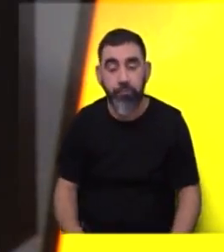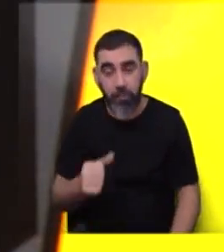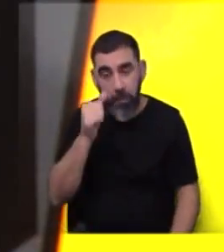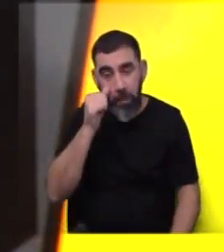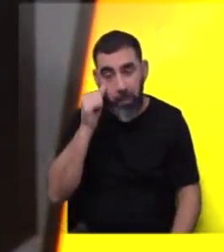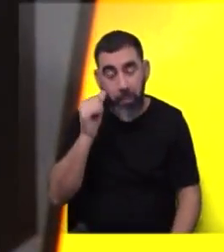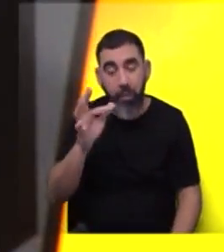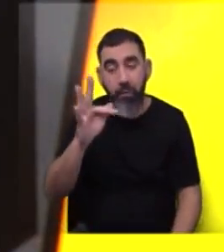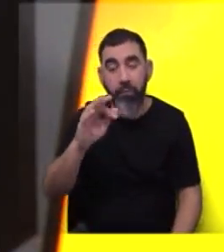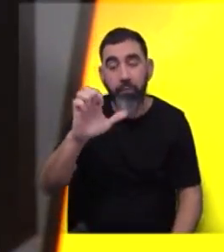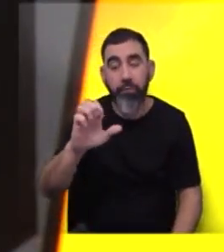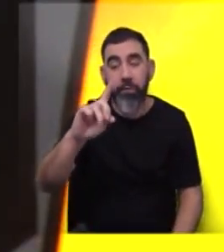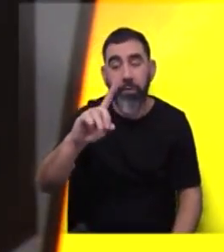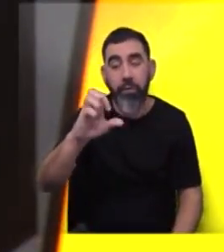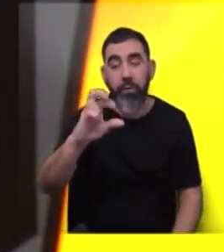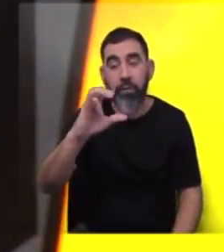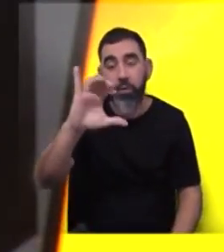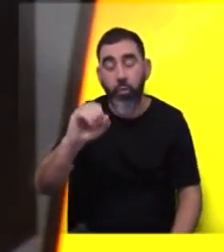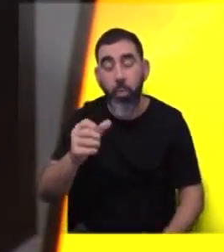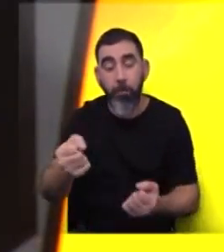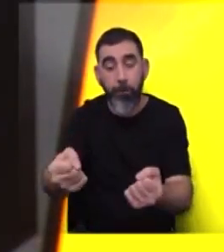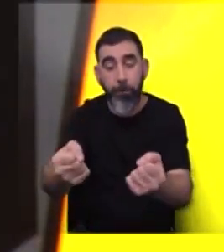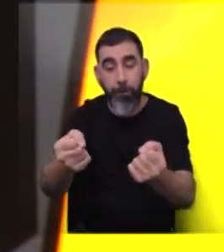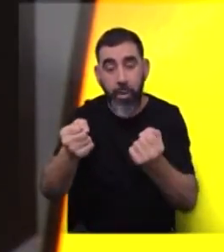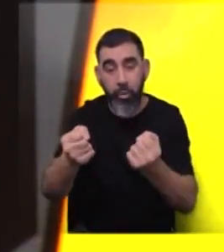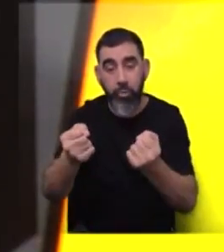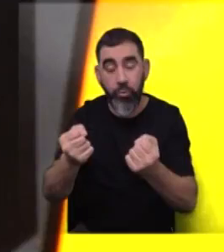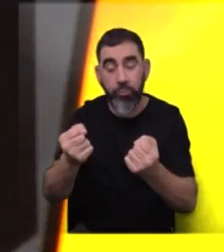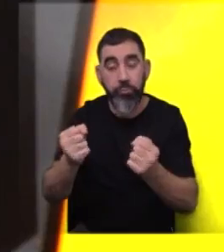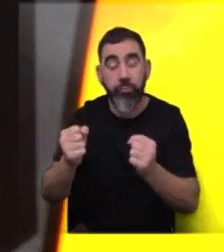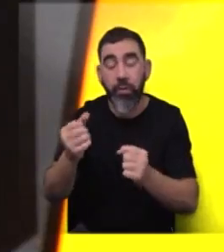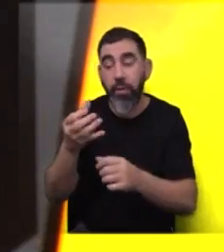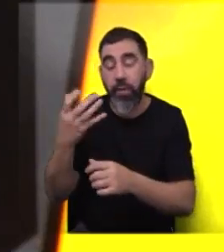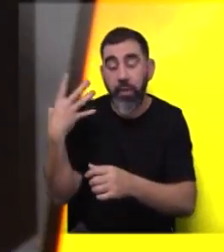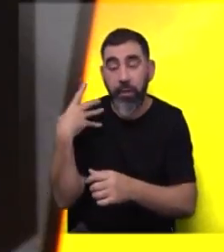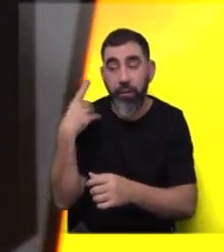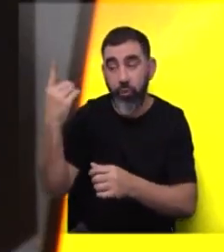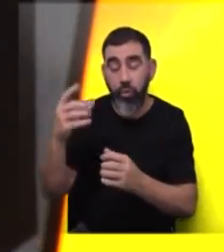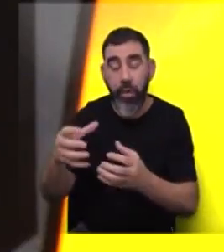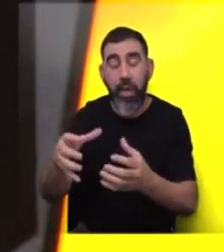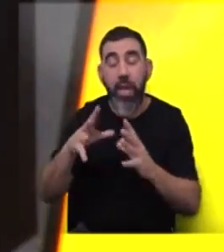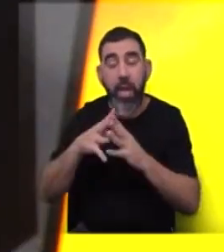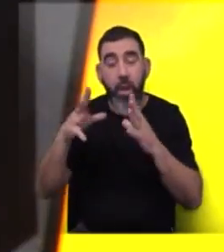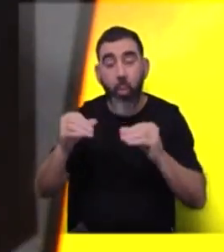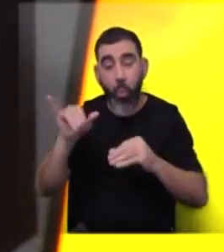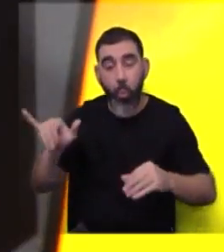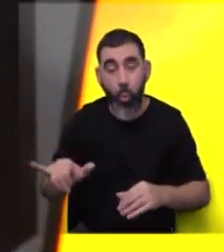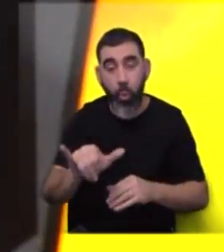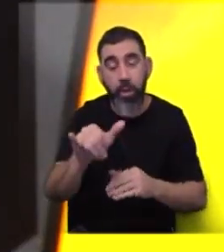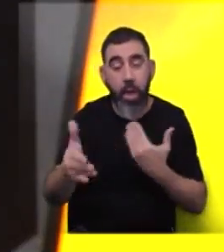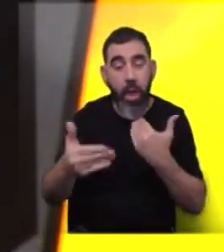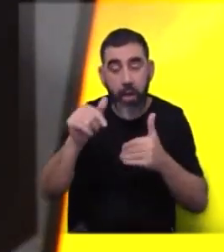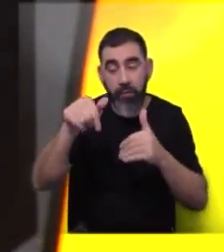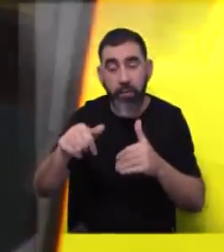conocemos a Federico Calero, que es piloto comercial. Él dirige la escuela Aerotecno allí en Melilla y bueno, va a hablar un poco de